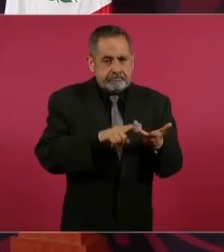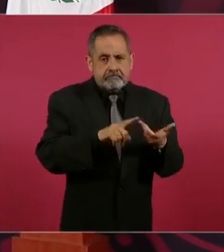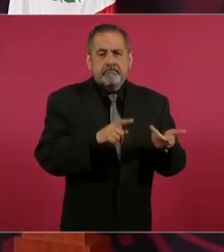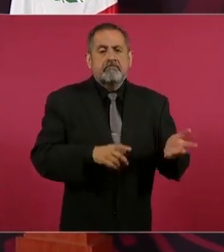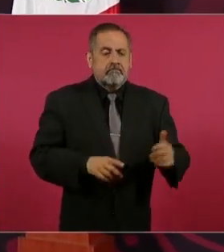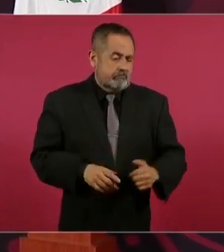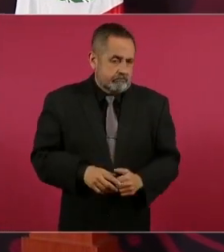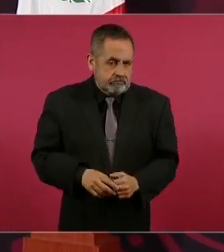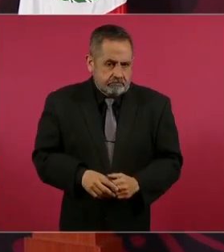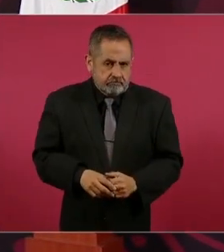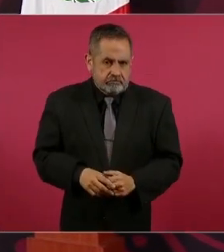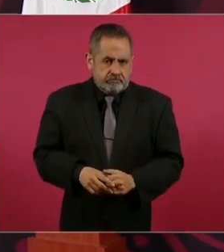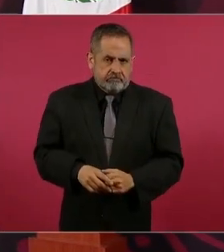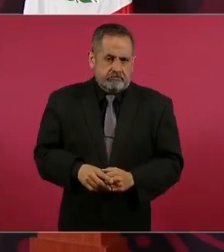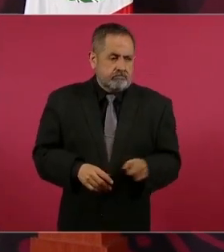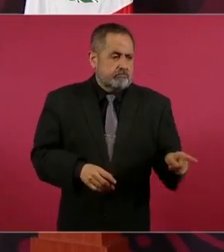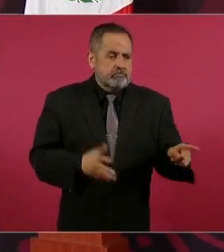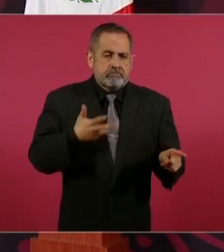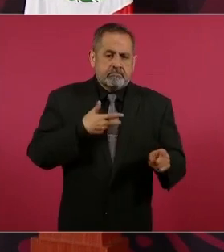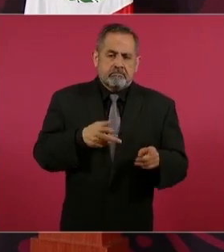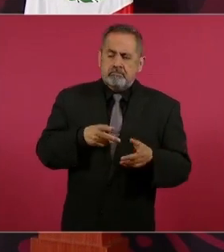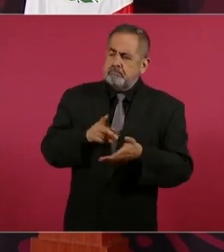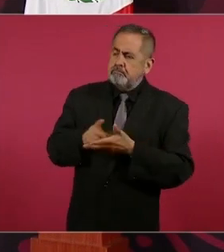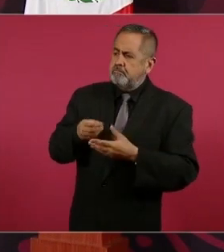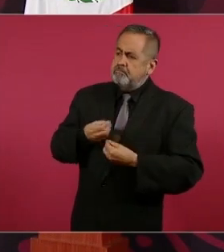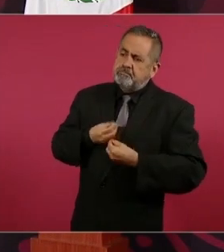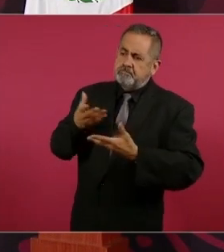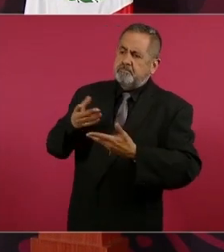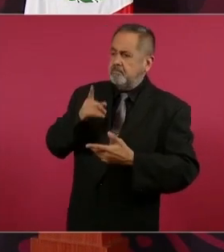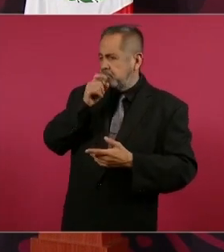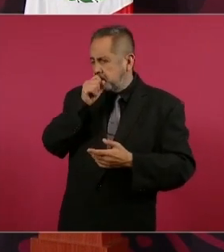ejercer su derecho a la defensa,